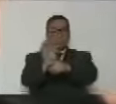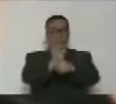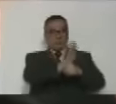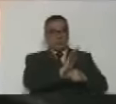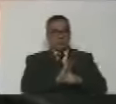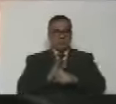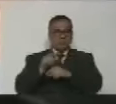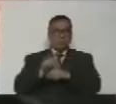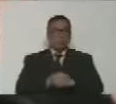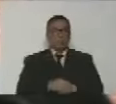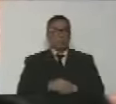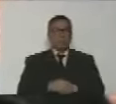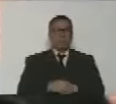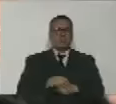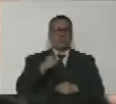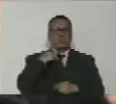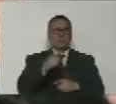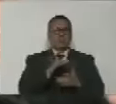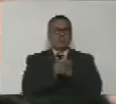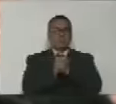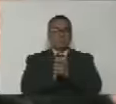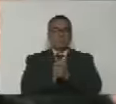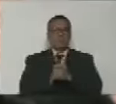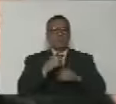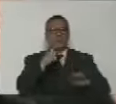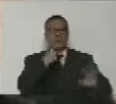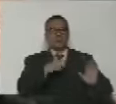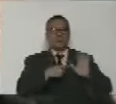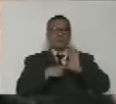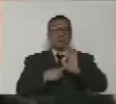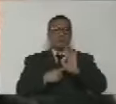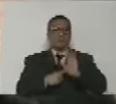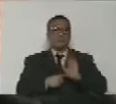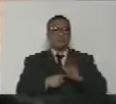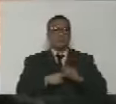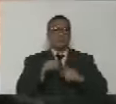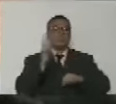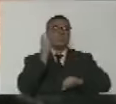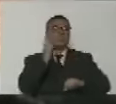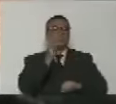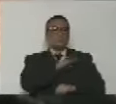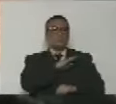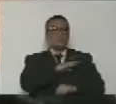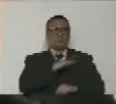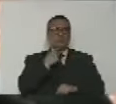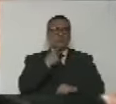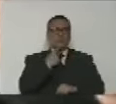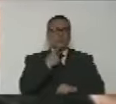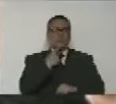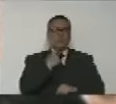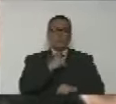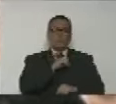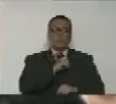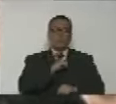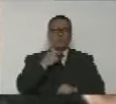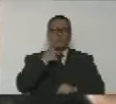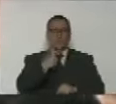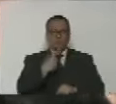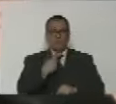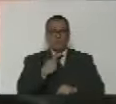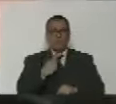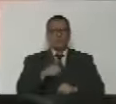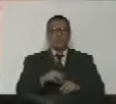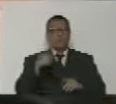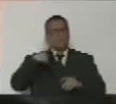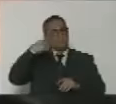protegieron. Y esta compañera presentó un caso que a mí me conmovió personalmente